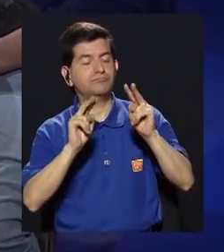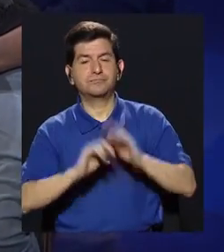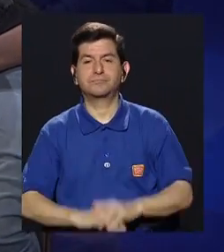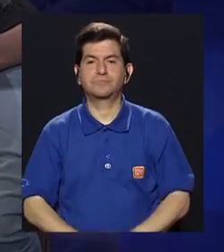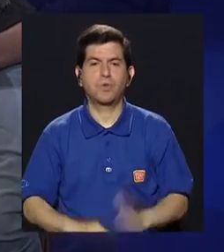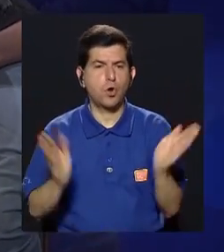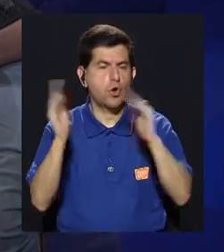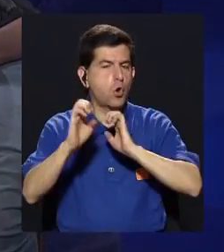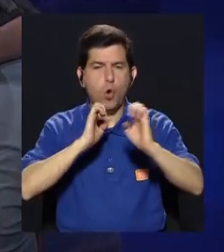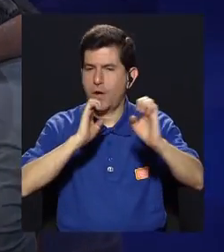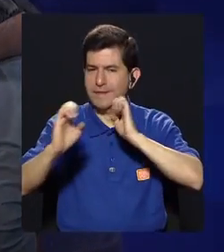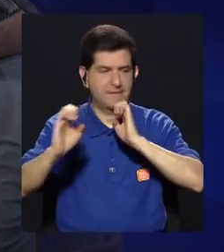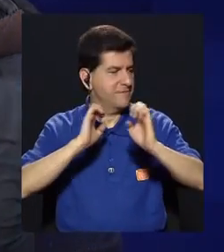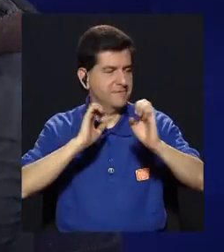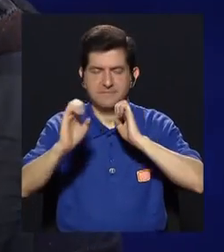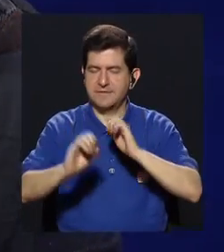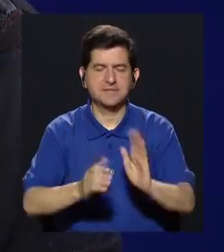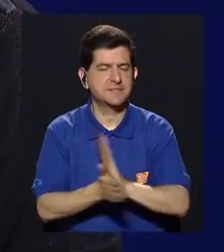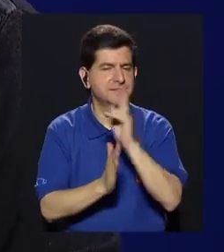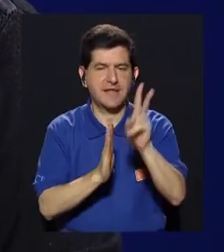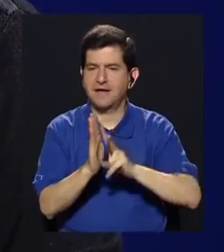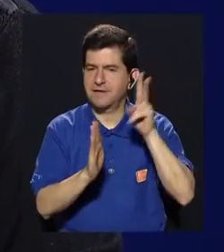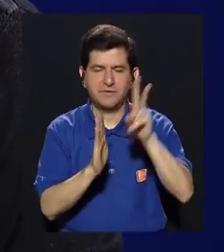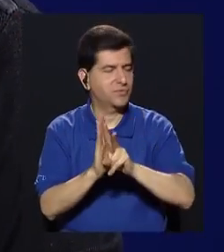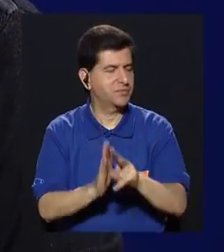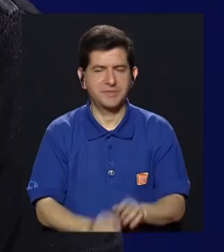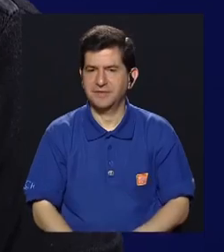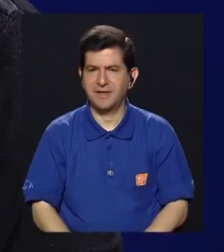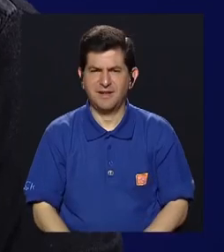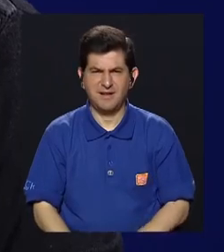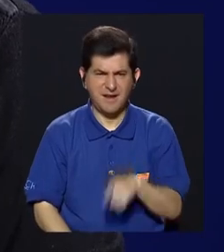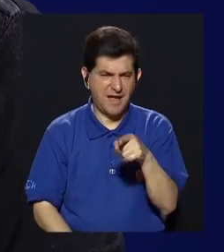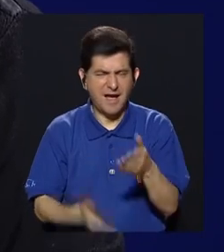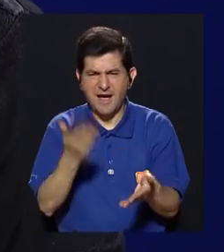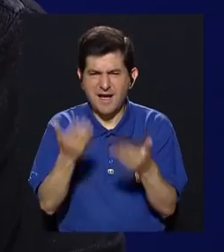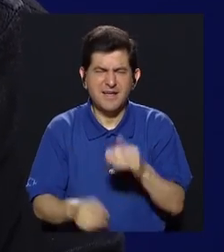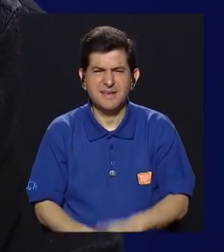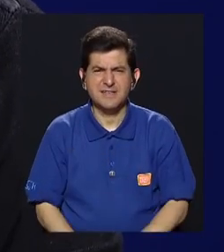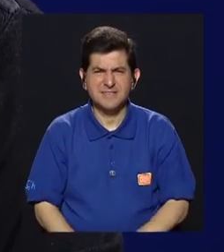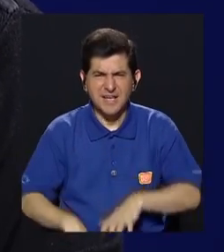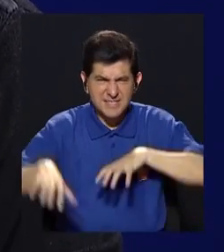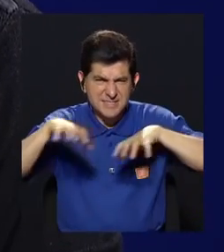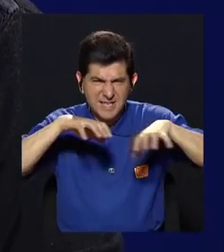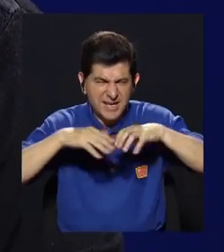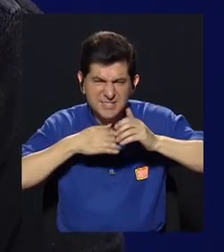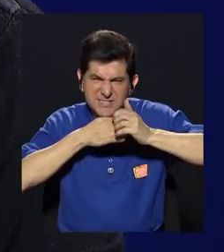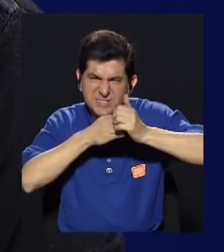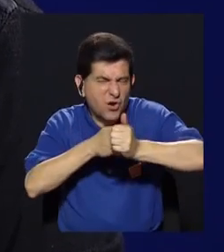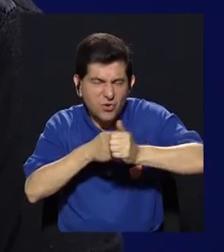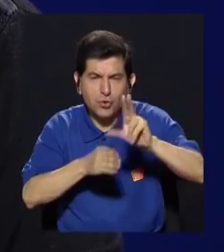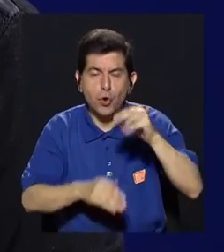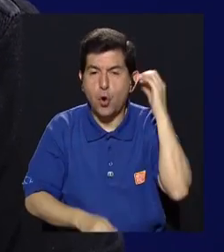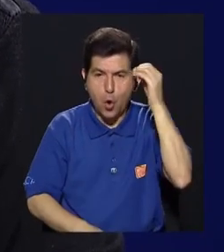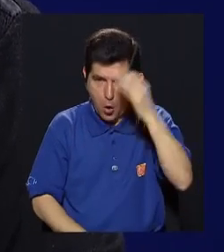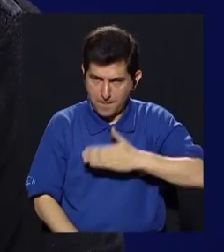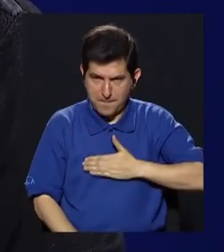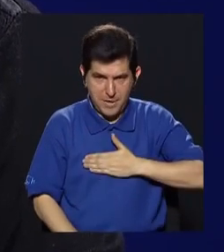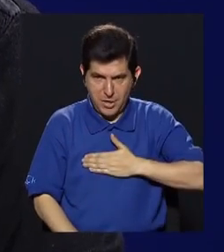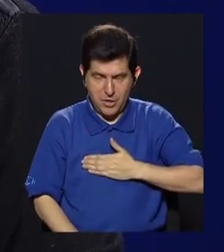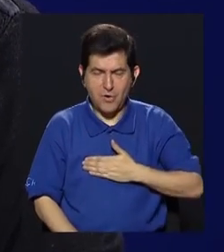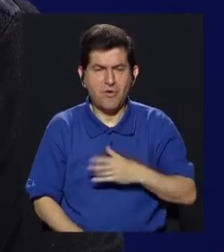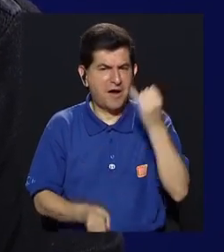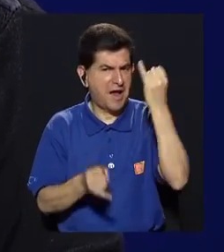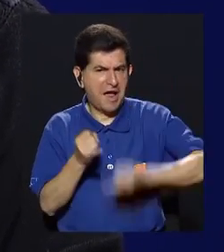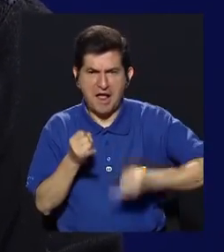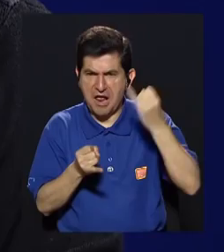no hay entrevistas en el documental no hay verdad una mano pesada que va guiando no es una opinión mía al de